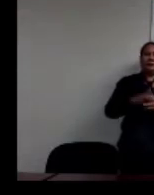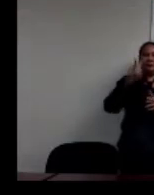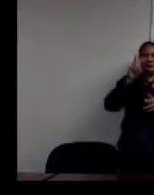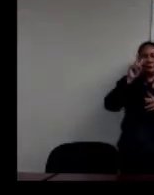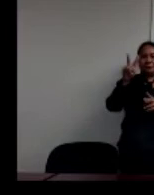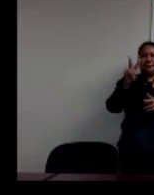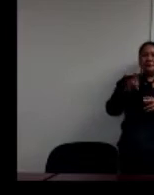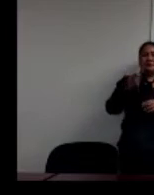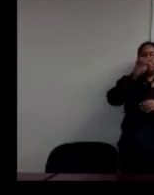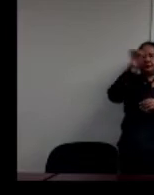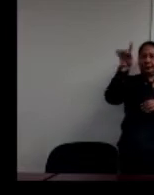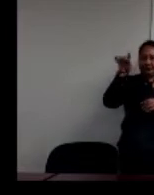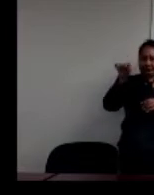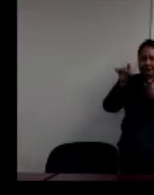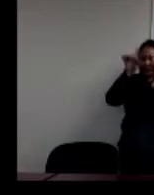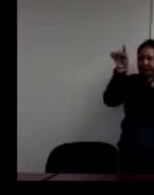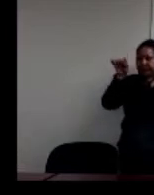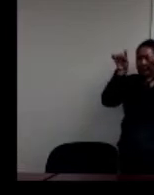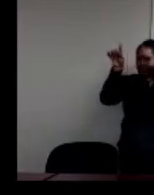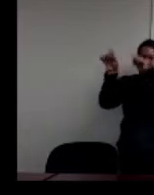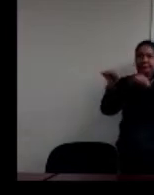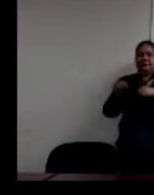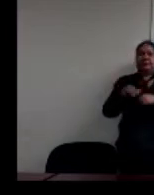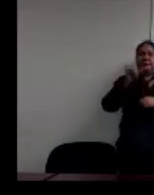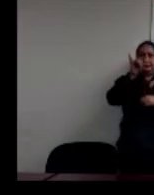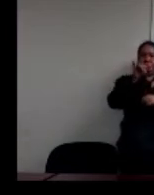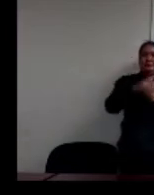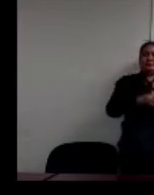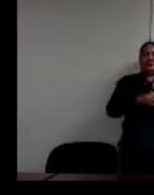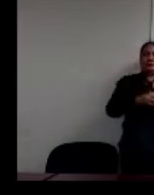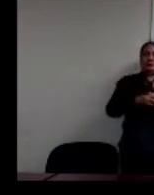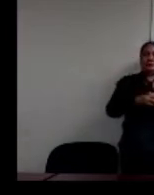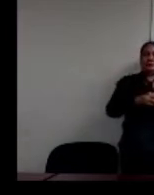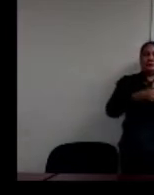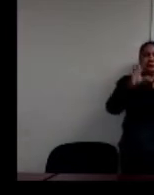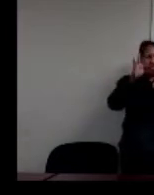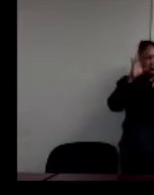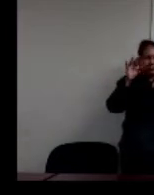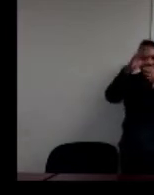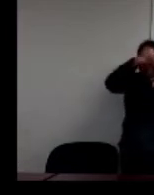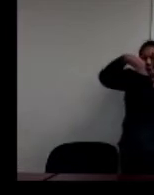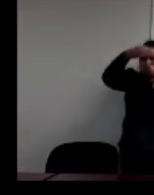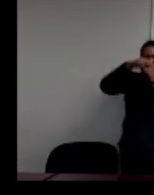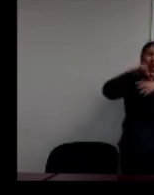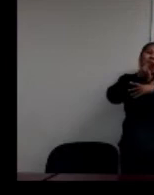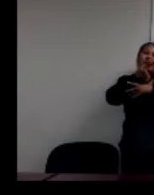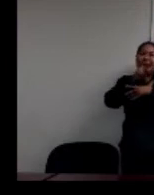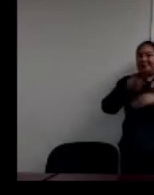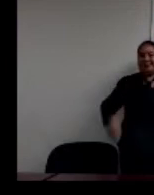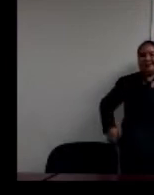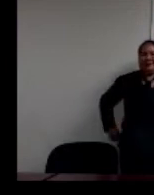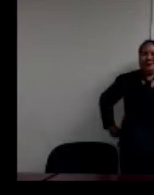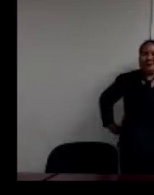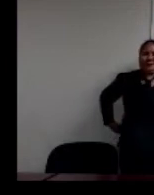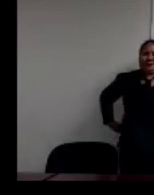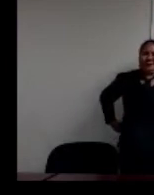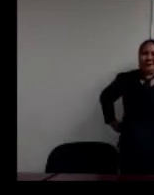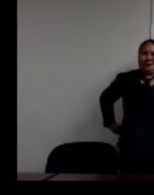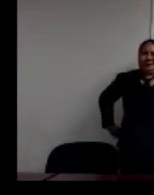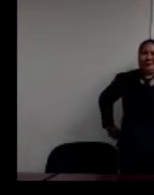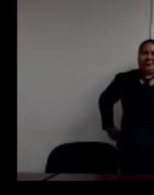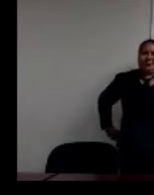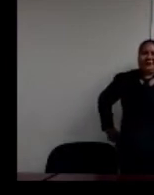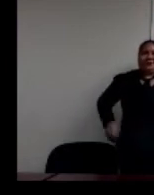Bueno, esa tabla, ¿sí? Así como está aquí, no se la voy a explicar toda la tabla, no se preocupen. ¿Sí?